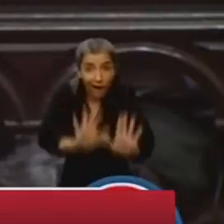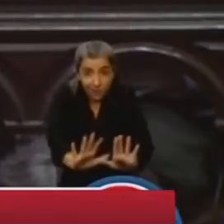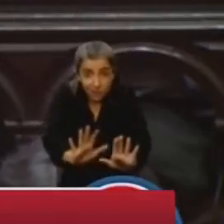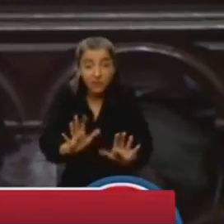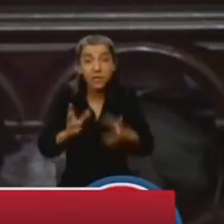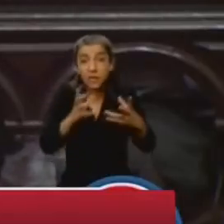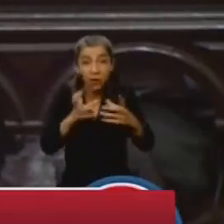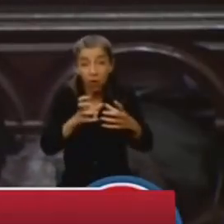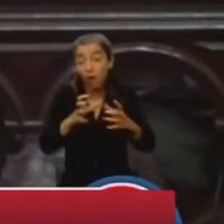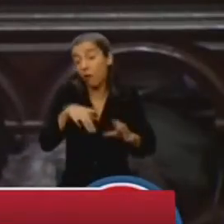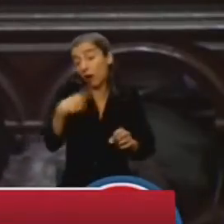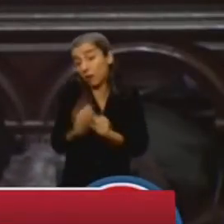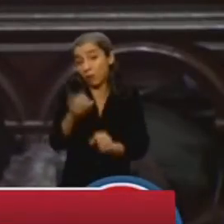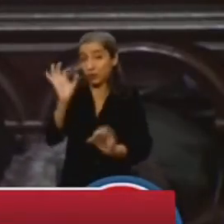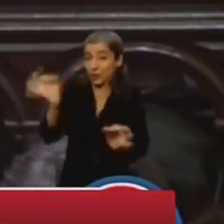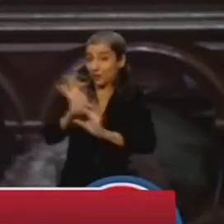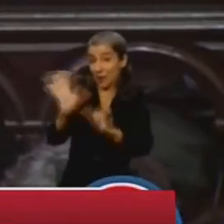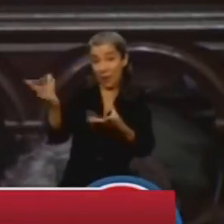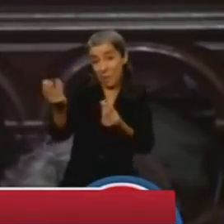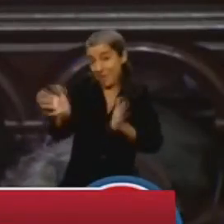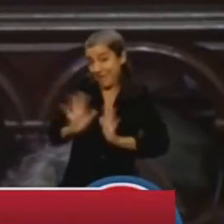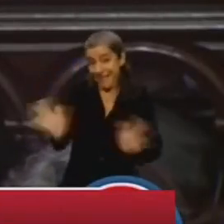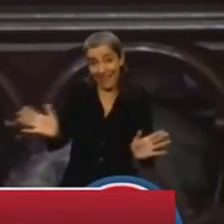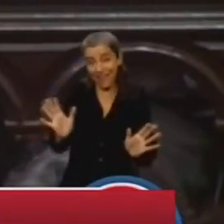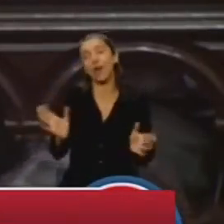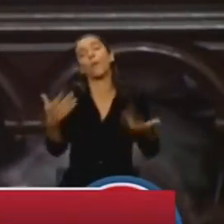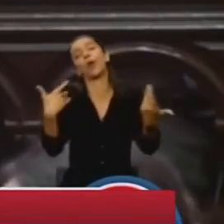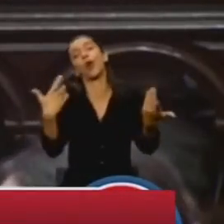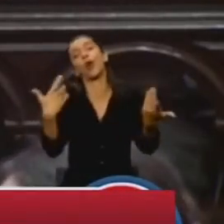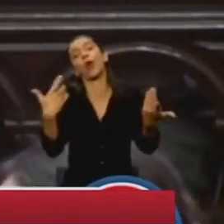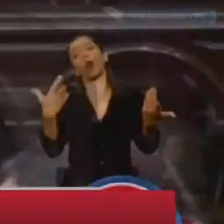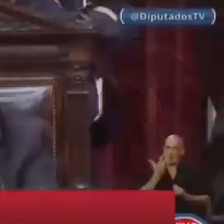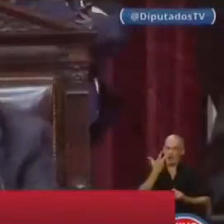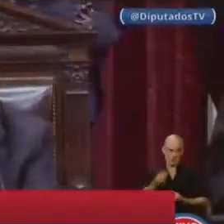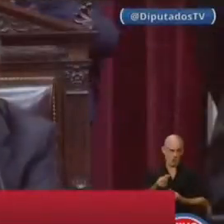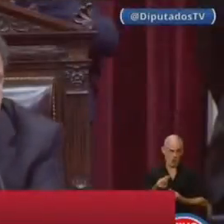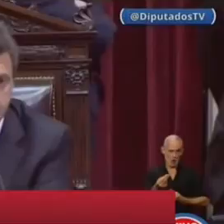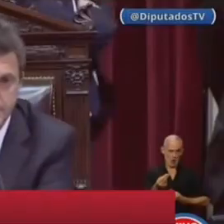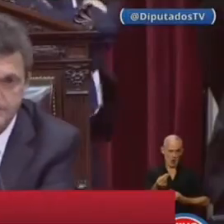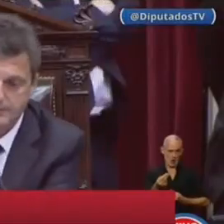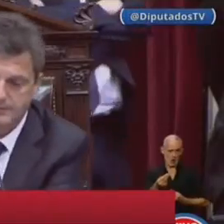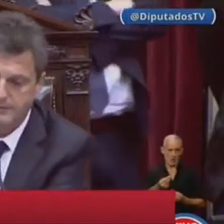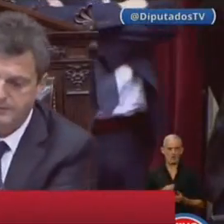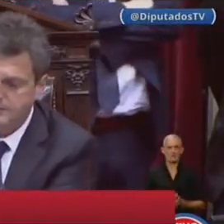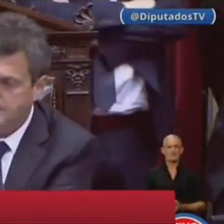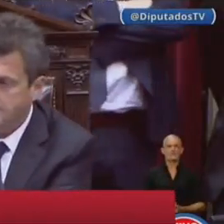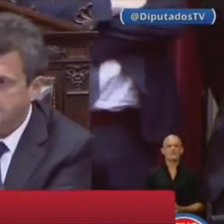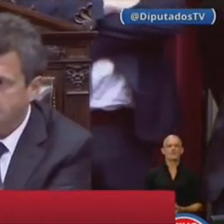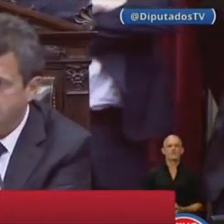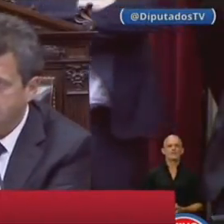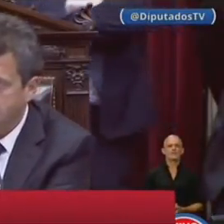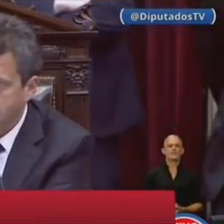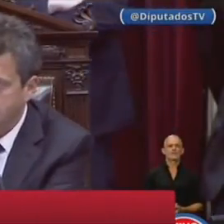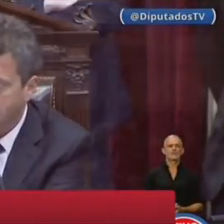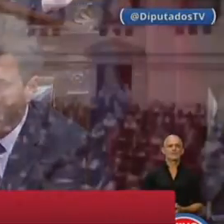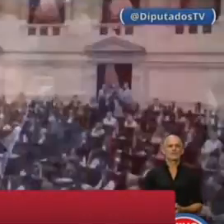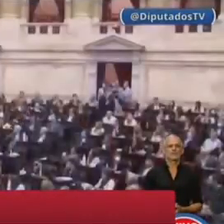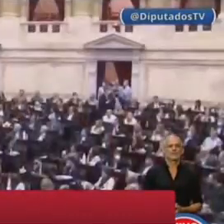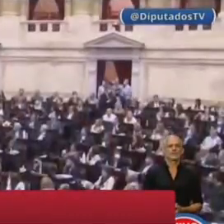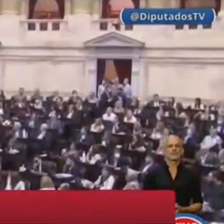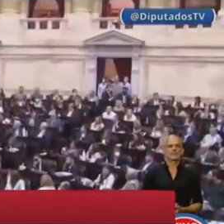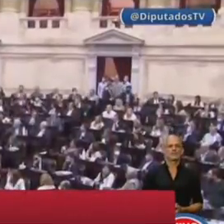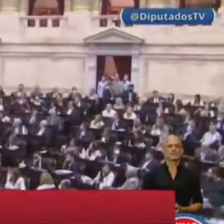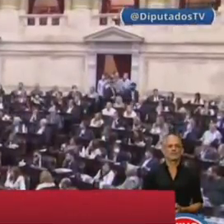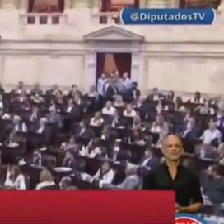presidente, por sí o por no, y terminemos el show, por favor. breve resumen de un minuto. El